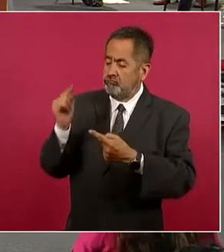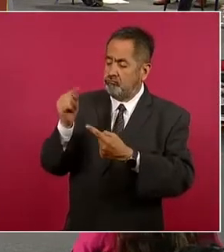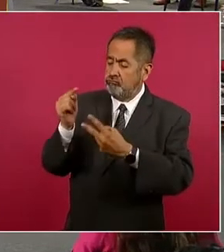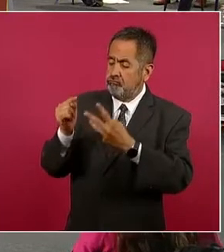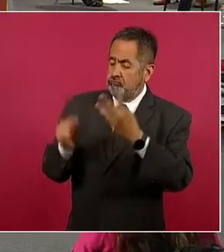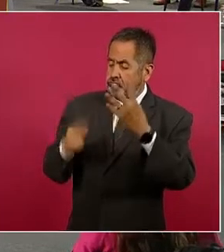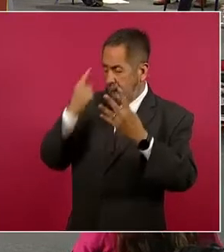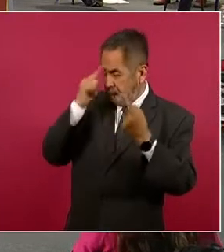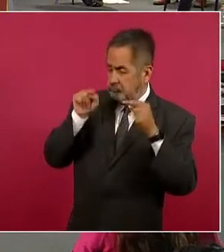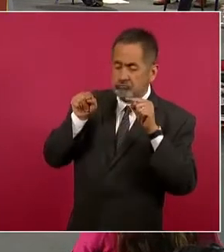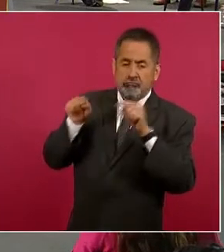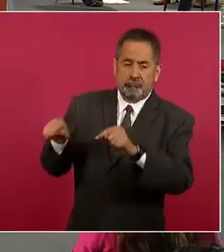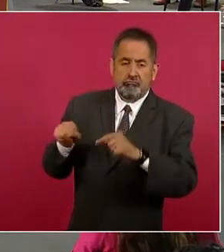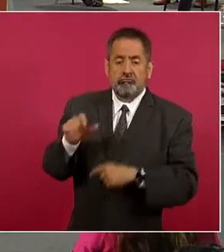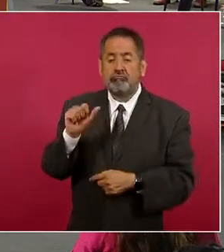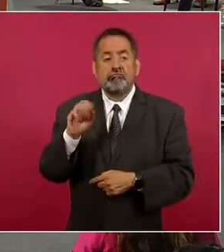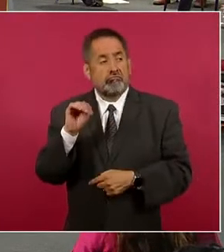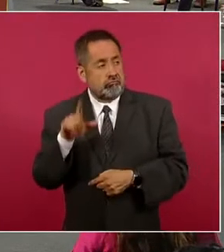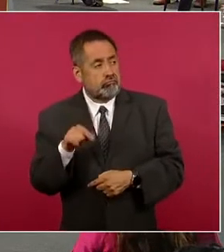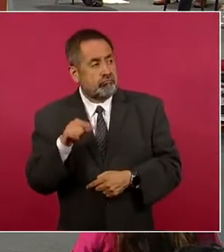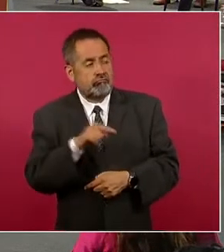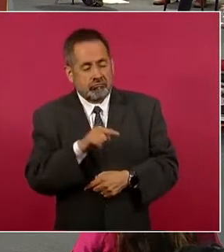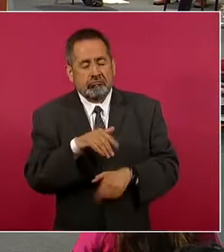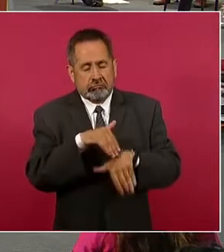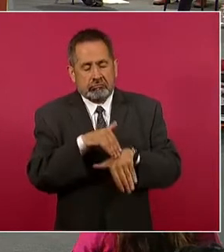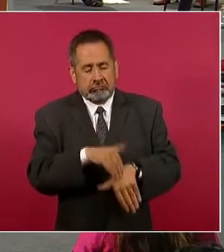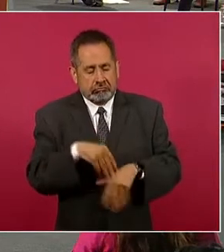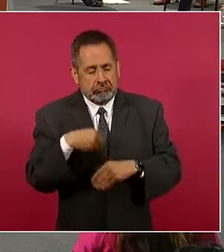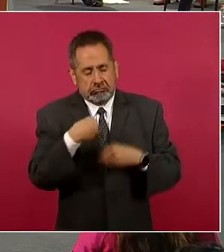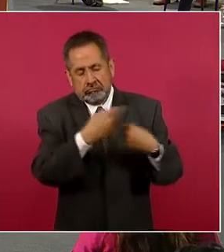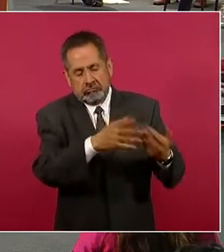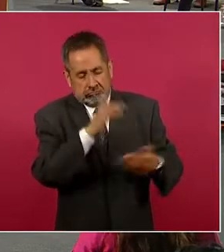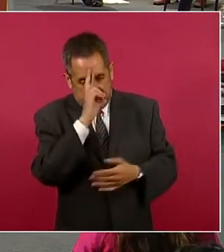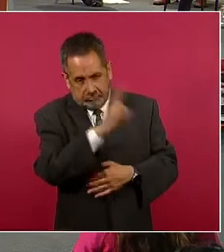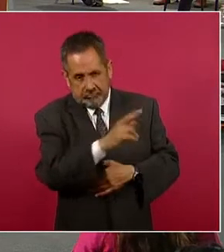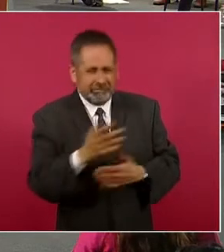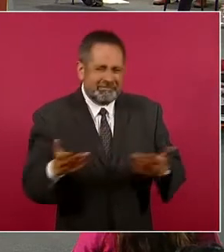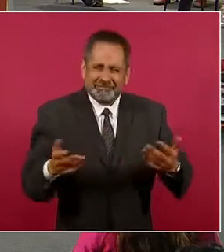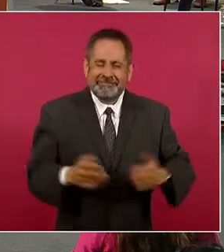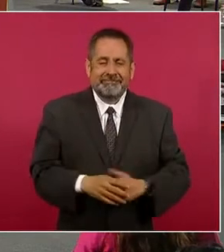impuso condiciones y AMLO cedió soberanía.